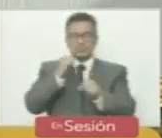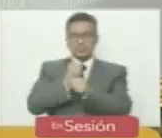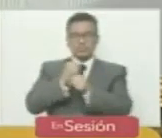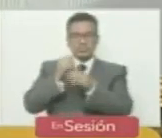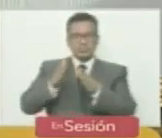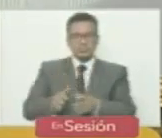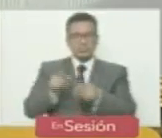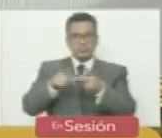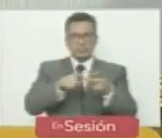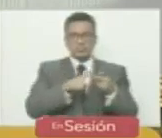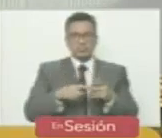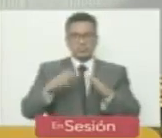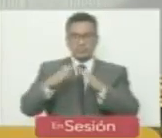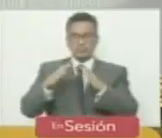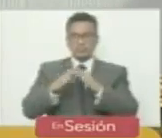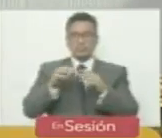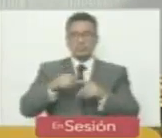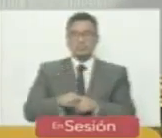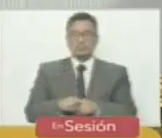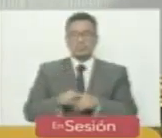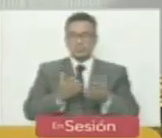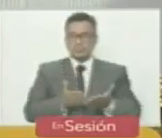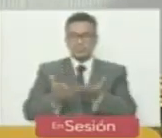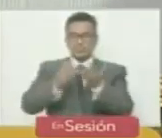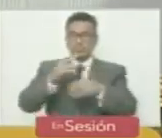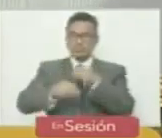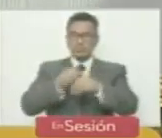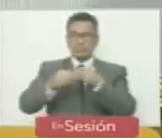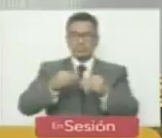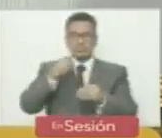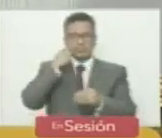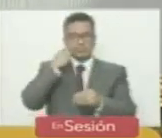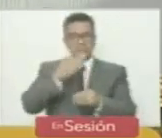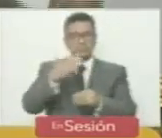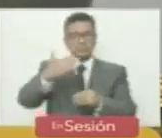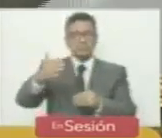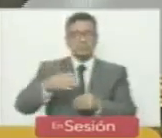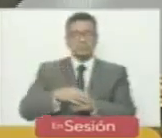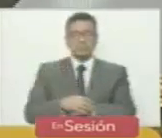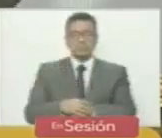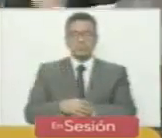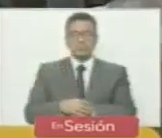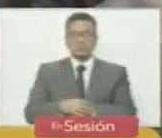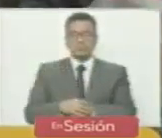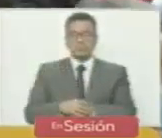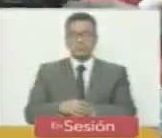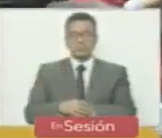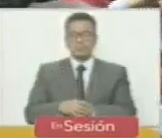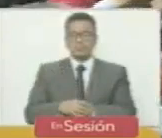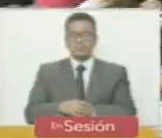trabajadoras y trabajadores a domicilio, sírvanse a manifestarlo con la señal de costumbre.